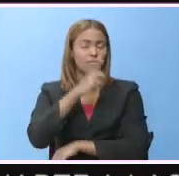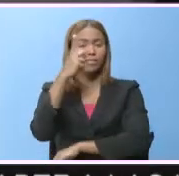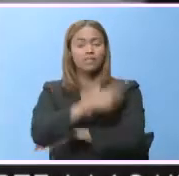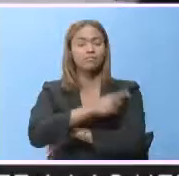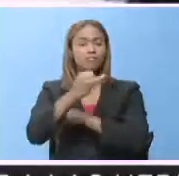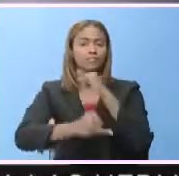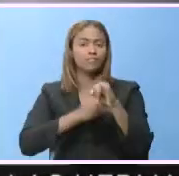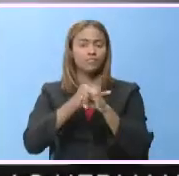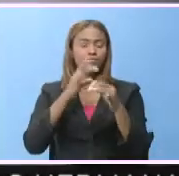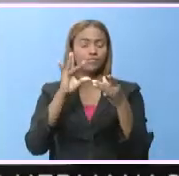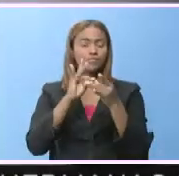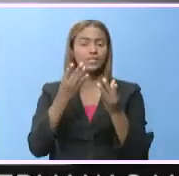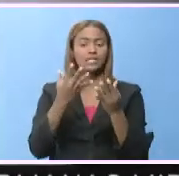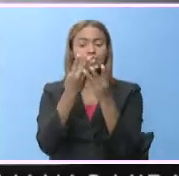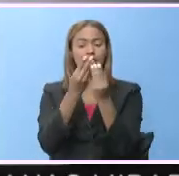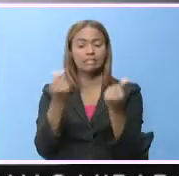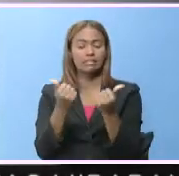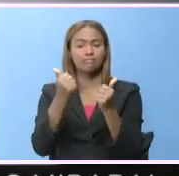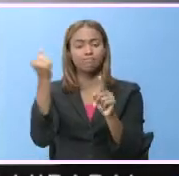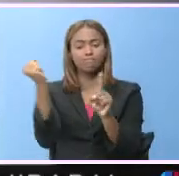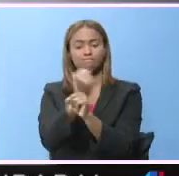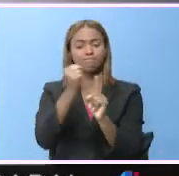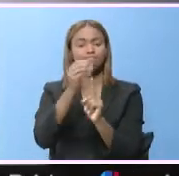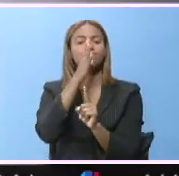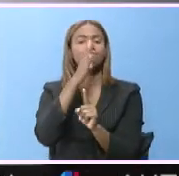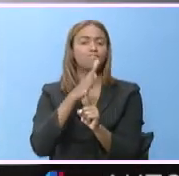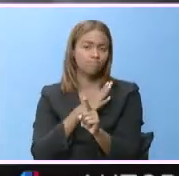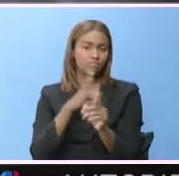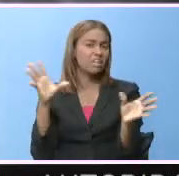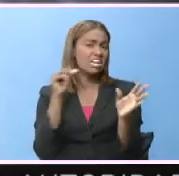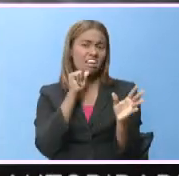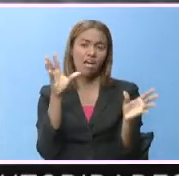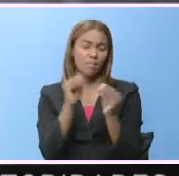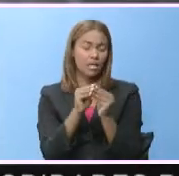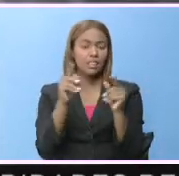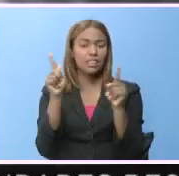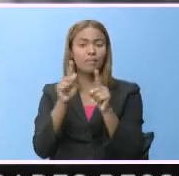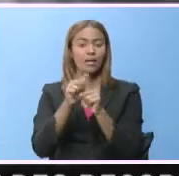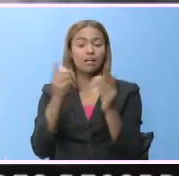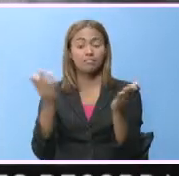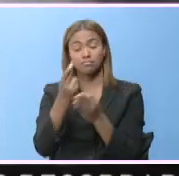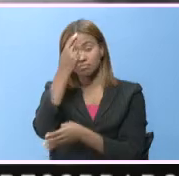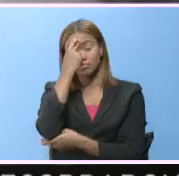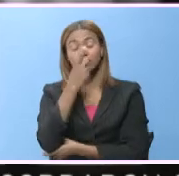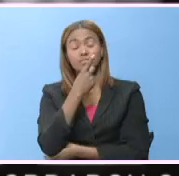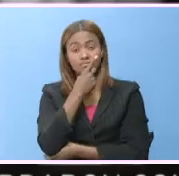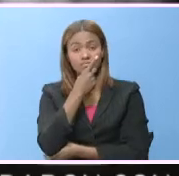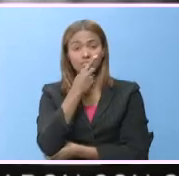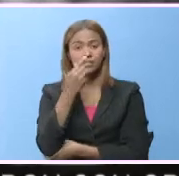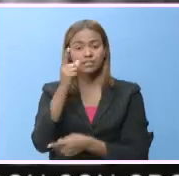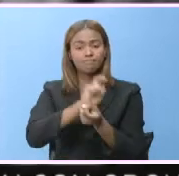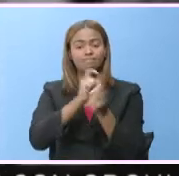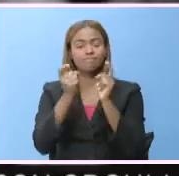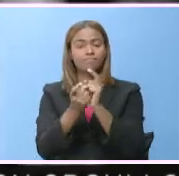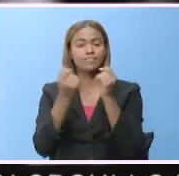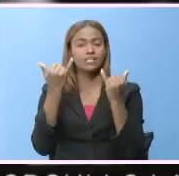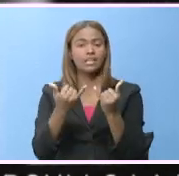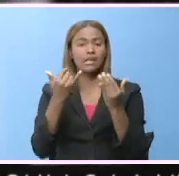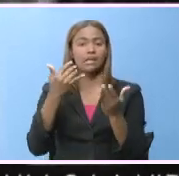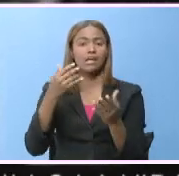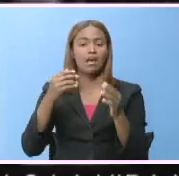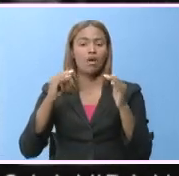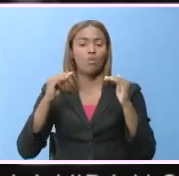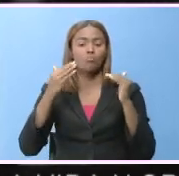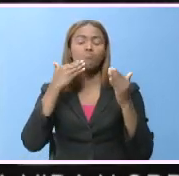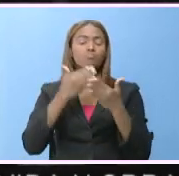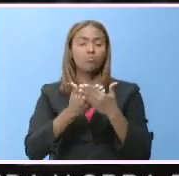Día Internacional de la Eliminación de la Violencia contra la Mujer y en República Dominicana se convirtieron en un ícono de la